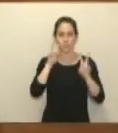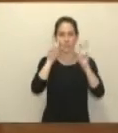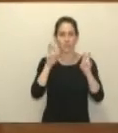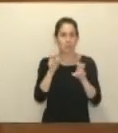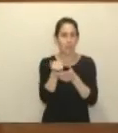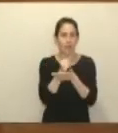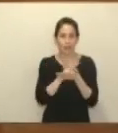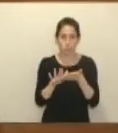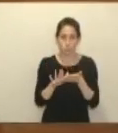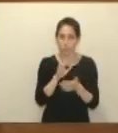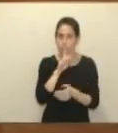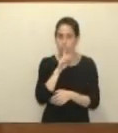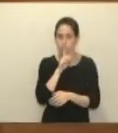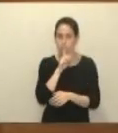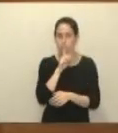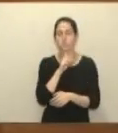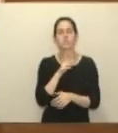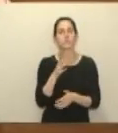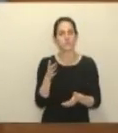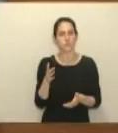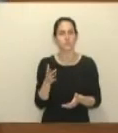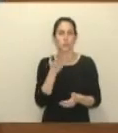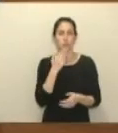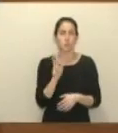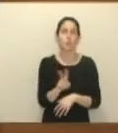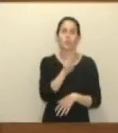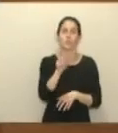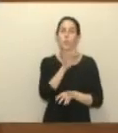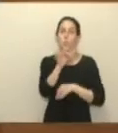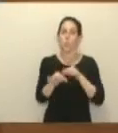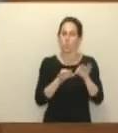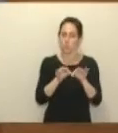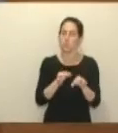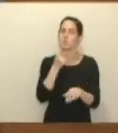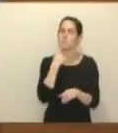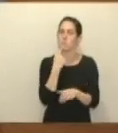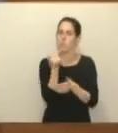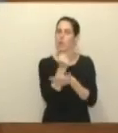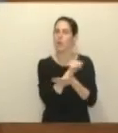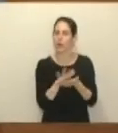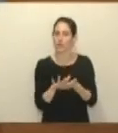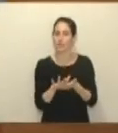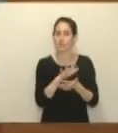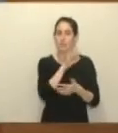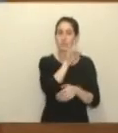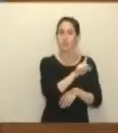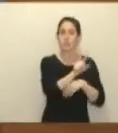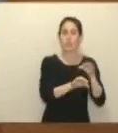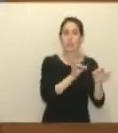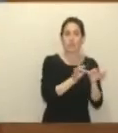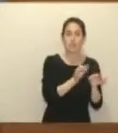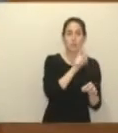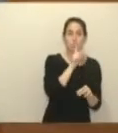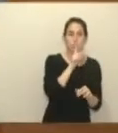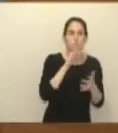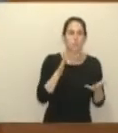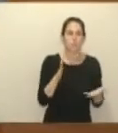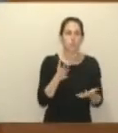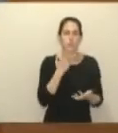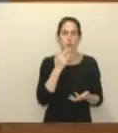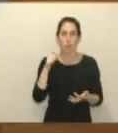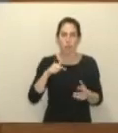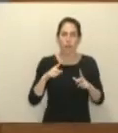carácter de gratuidad, como lo hace con el segundo ciclo, pero entendemos que nada impide que en